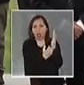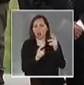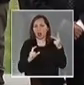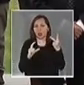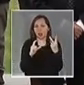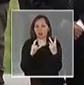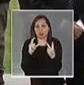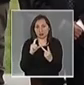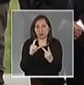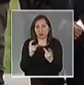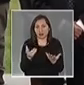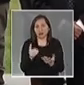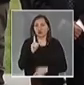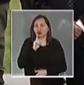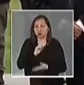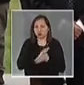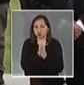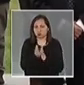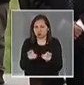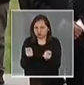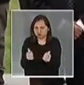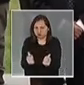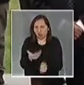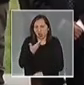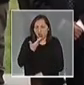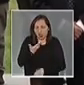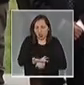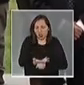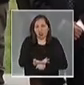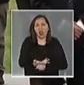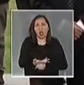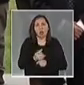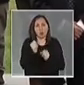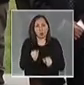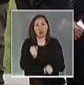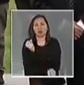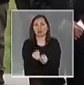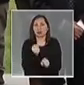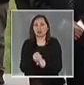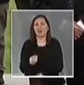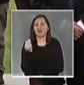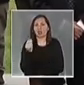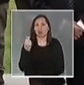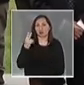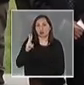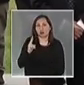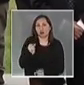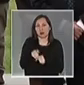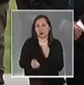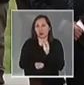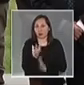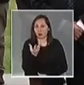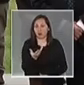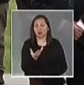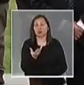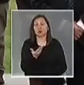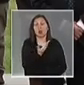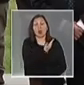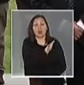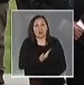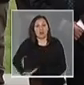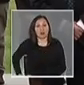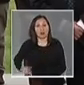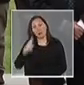que tiene todas las competencias para poder desempeñar de buena manera esa labor. Además, el gobierno de